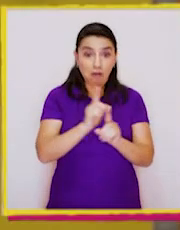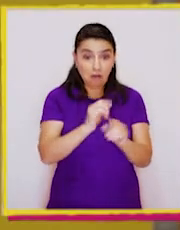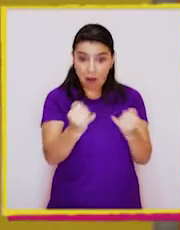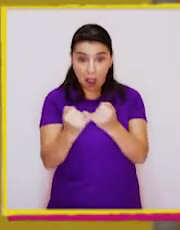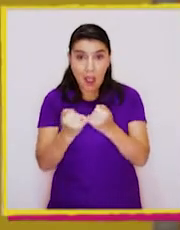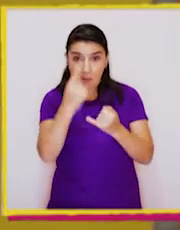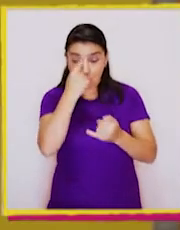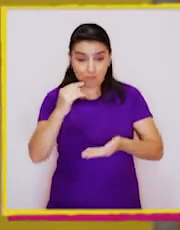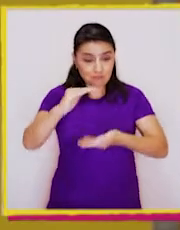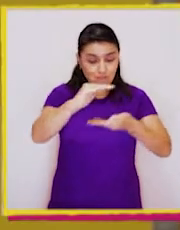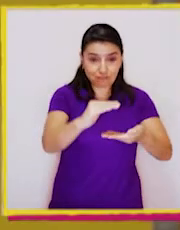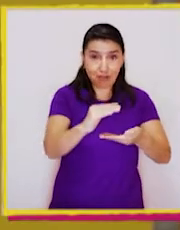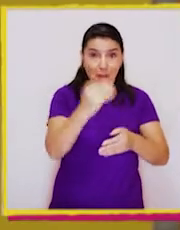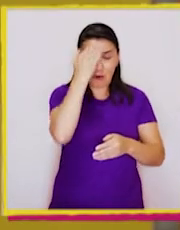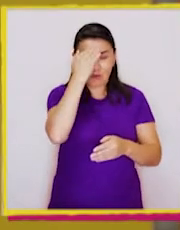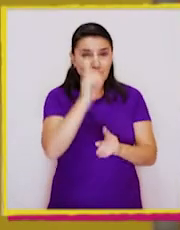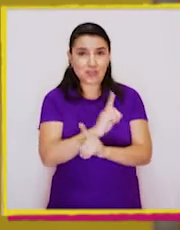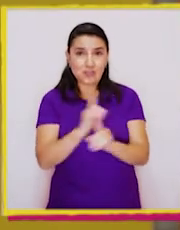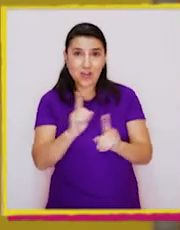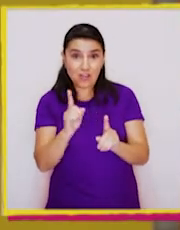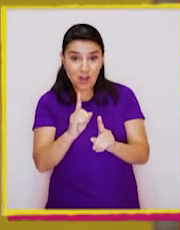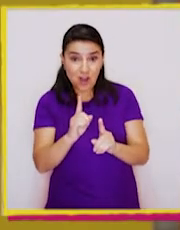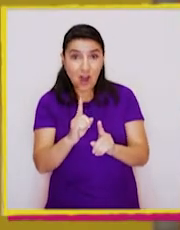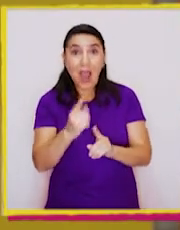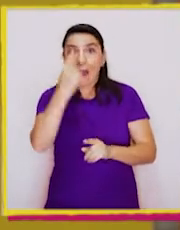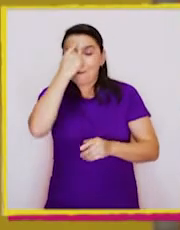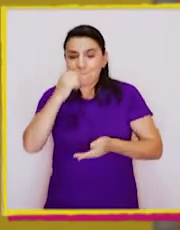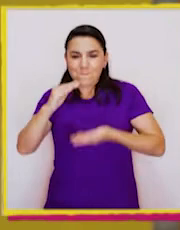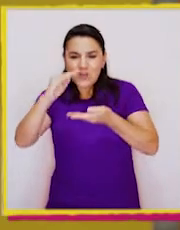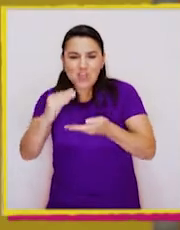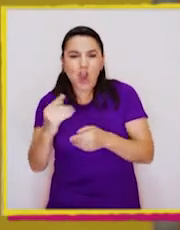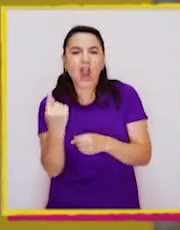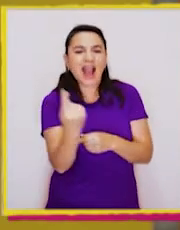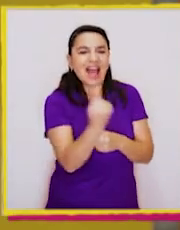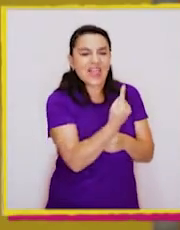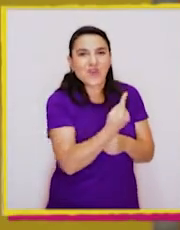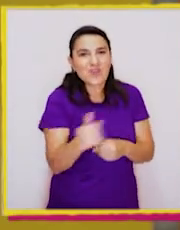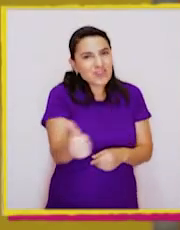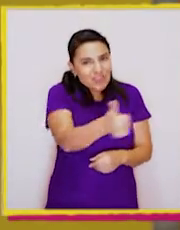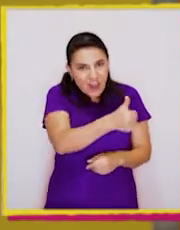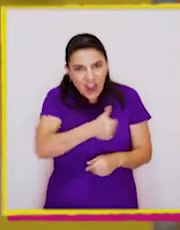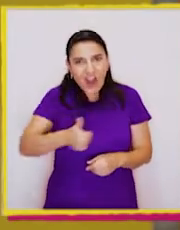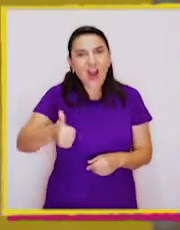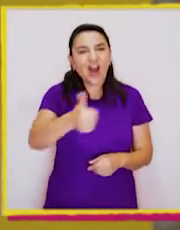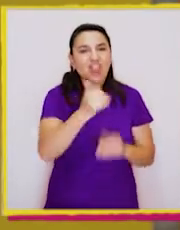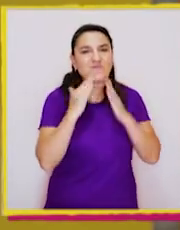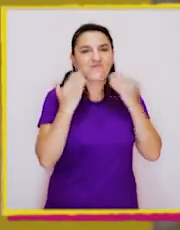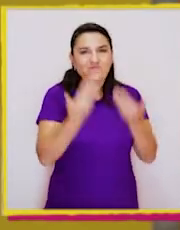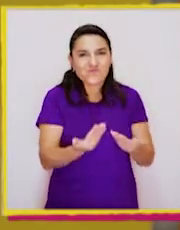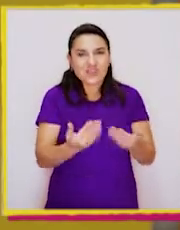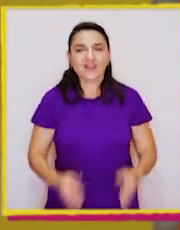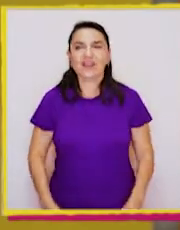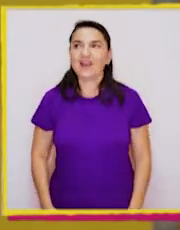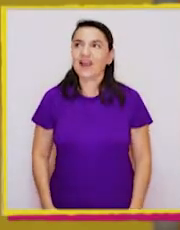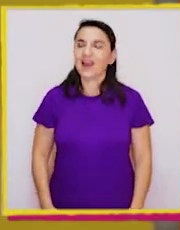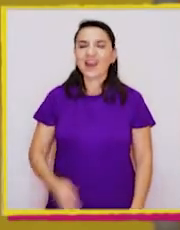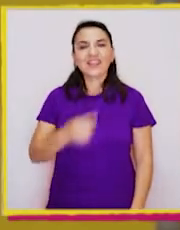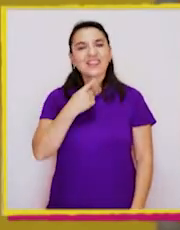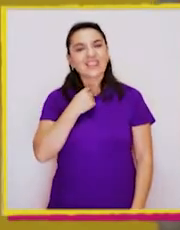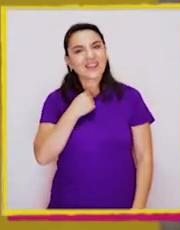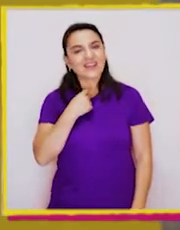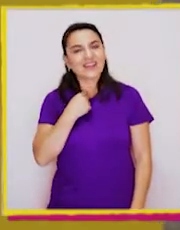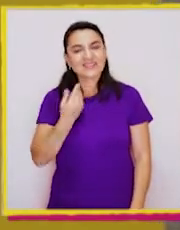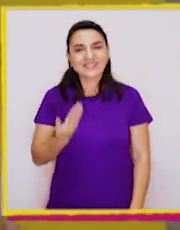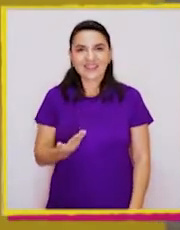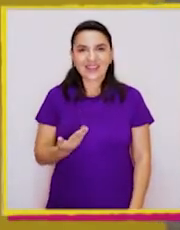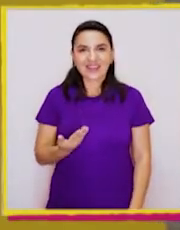sus amigos, pues Ramón hizo muñecos quitapesares para todos ellos. ¡Qué interesante!